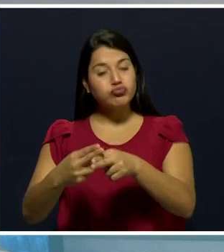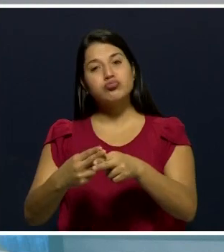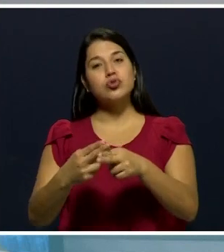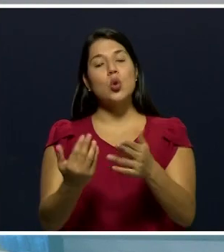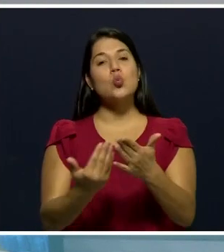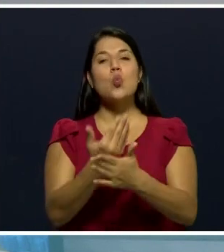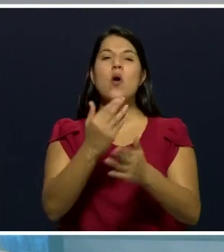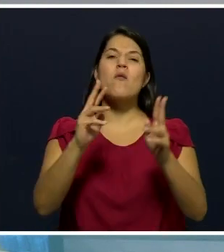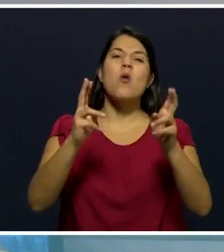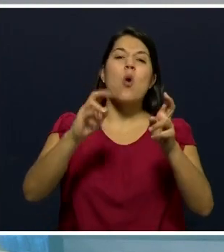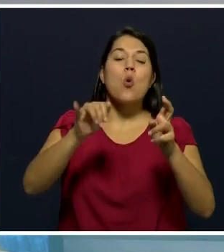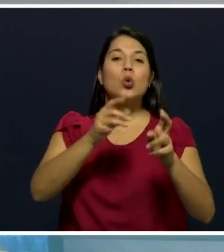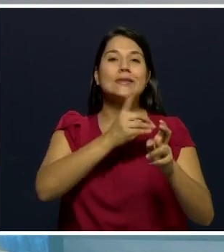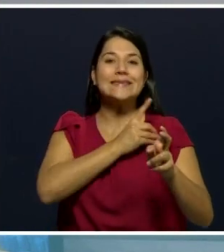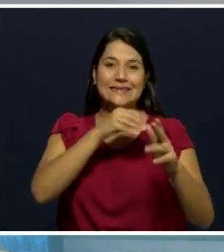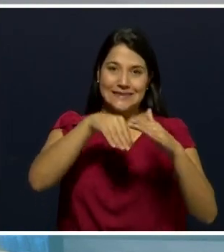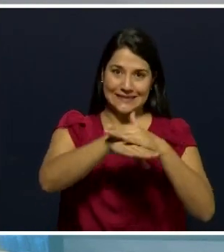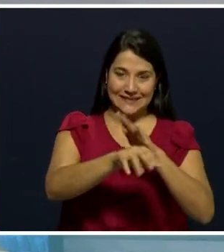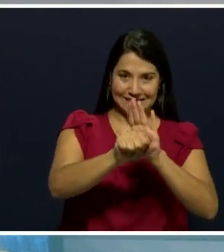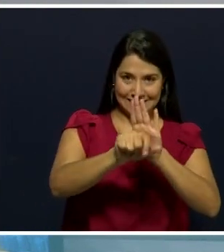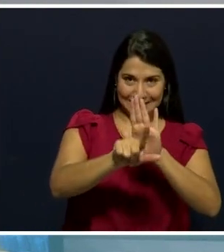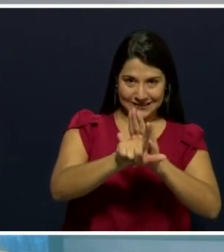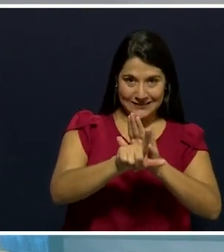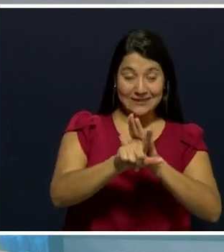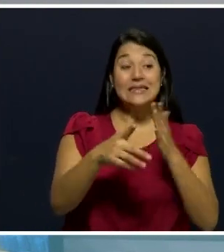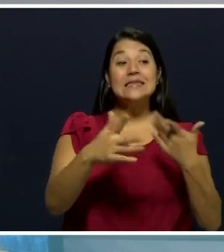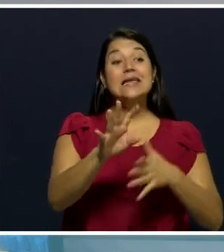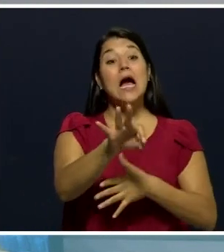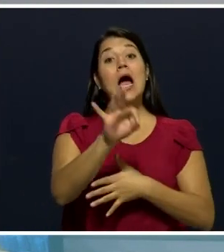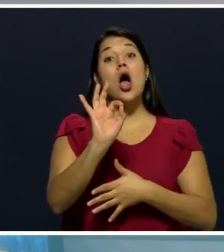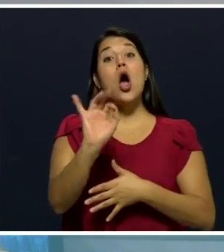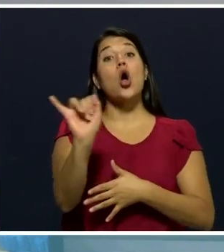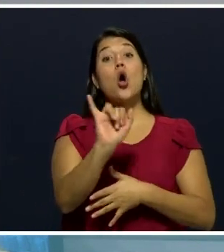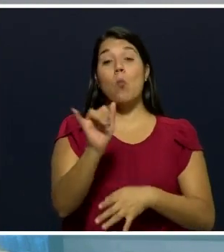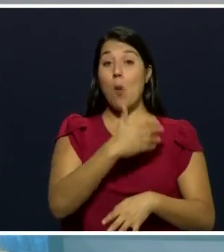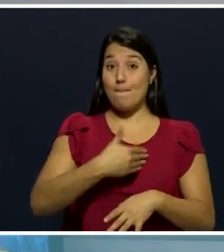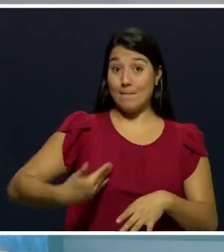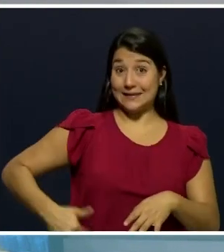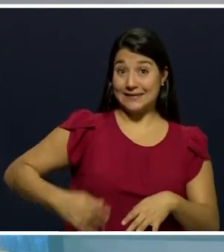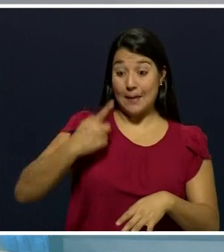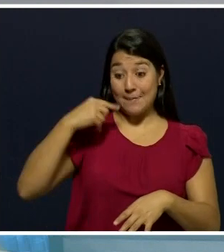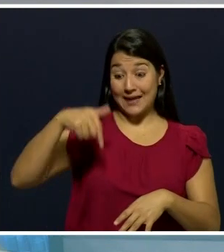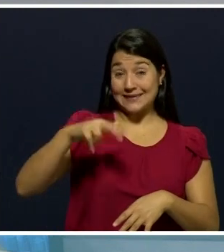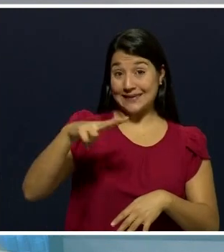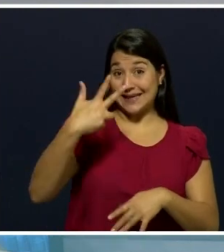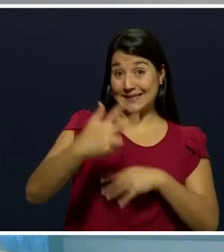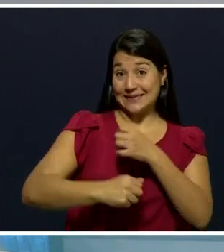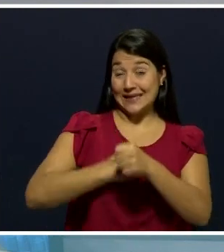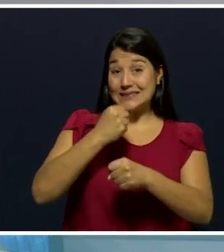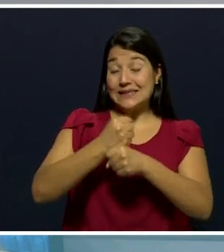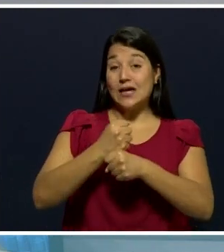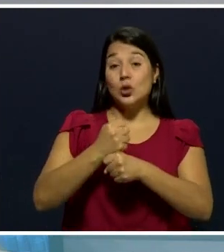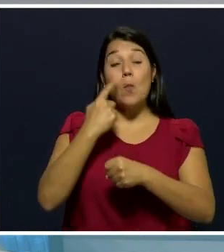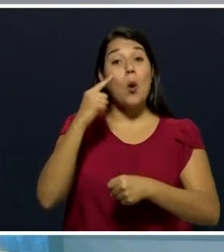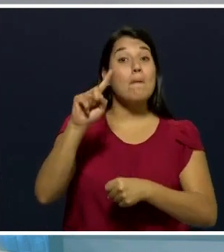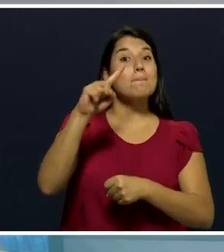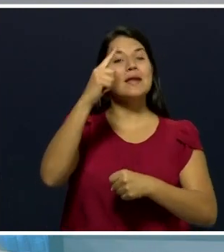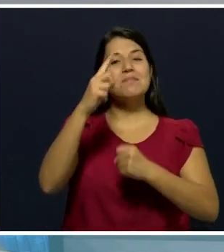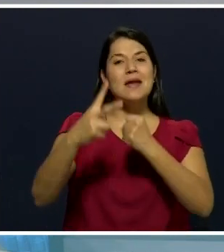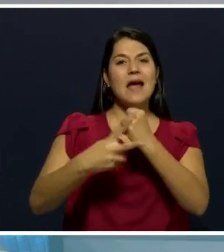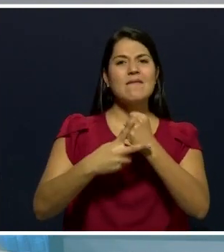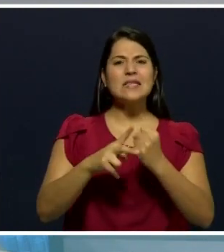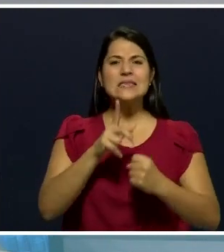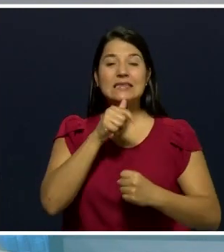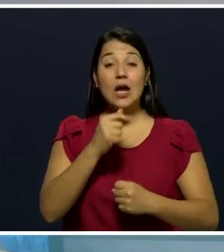veloz. Fue electo como presidente del Congreso para el tercer periodo de sesiones por primera vez un